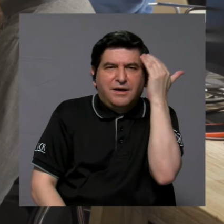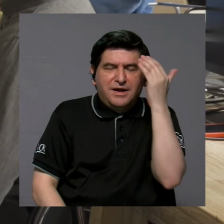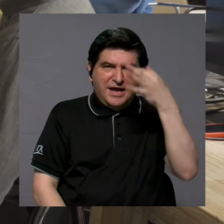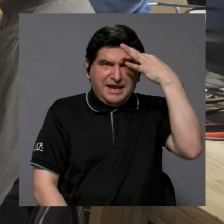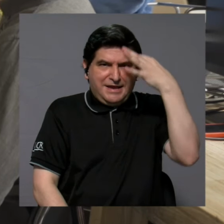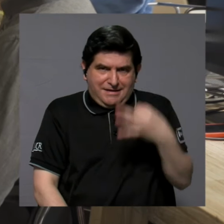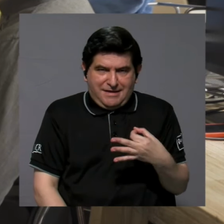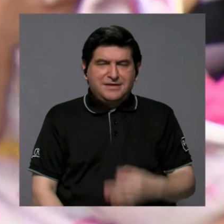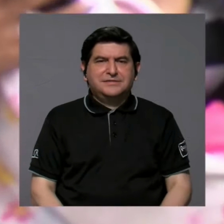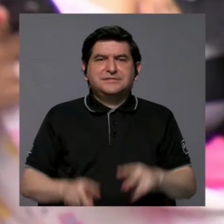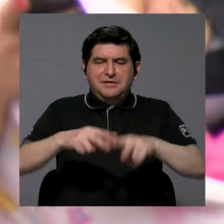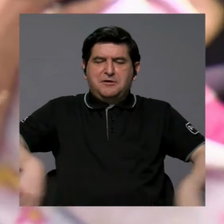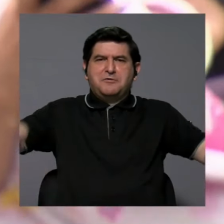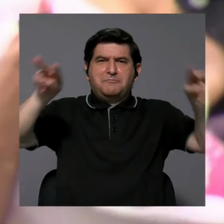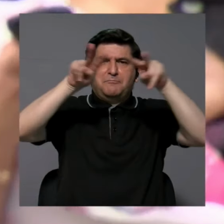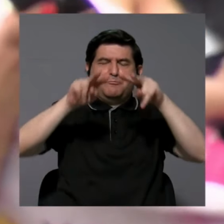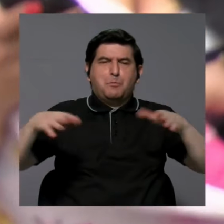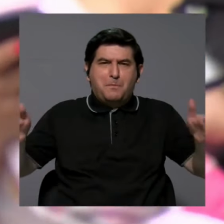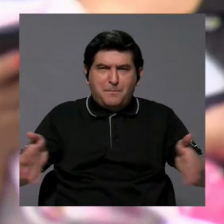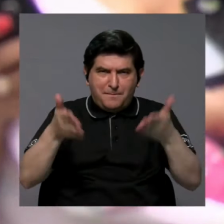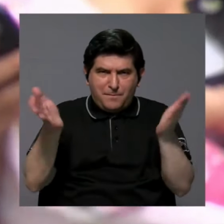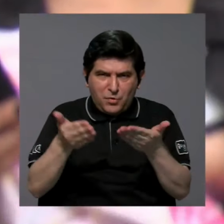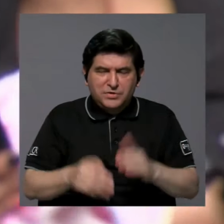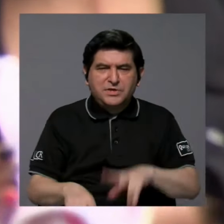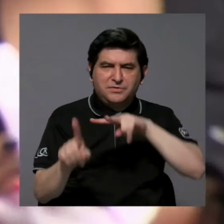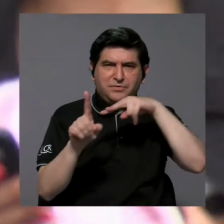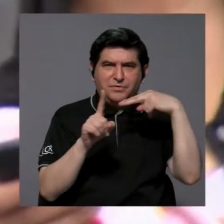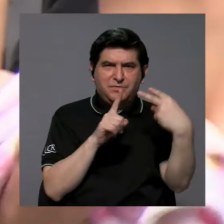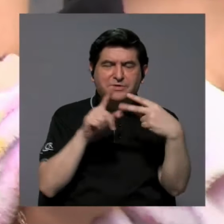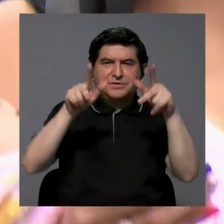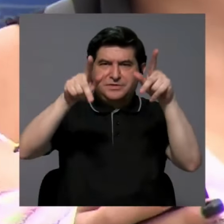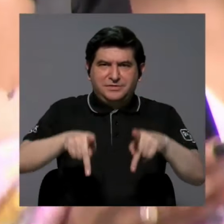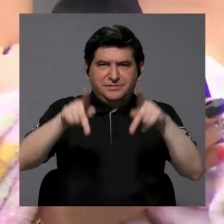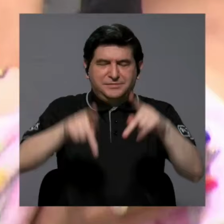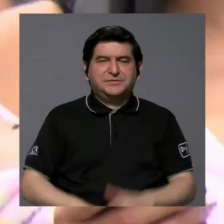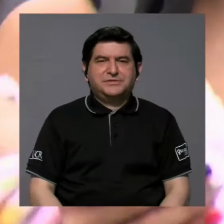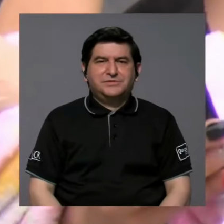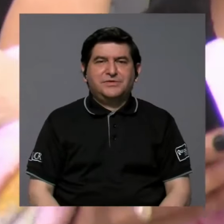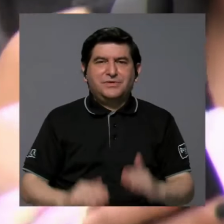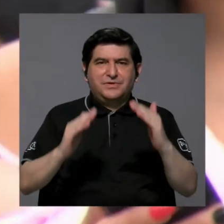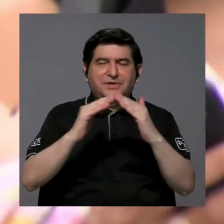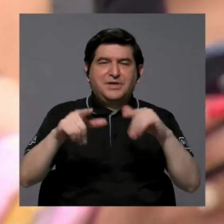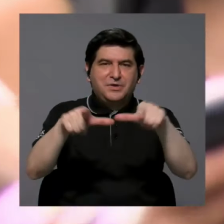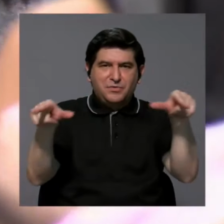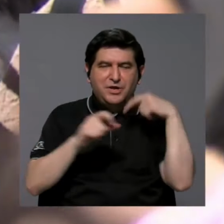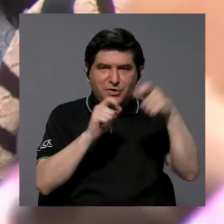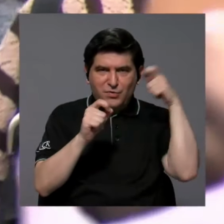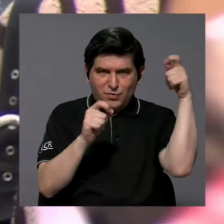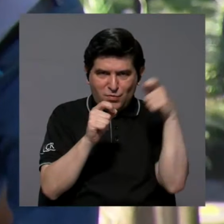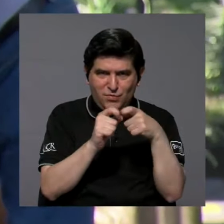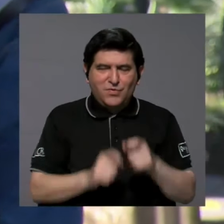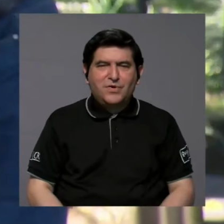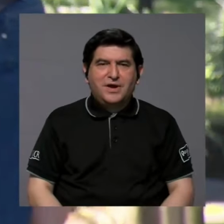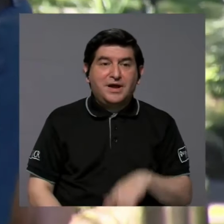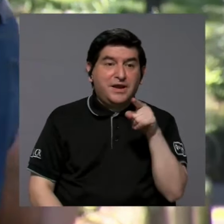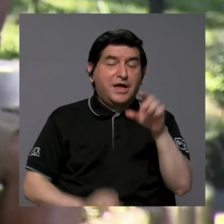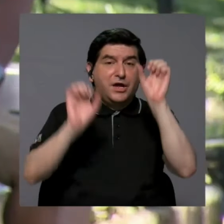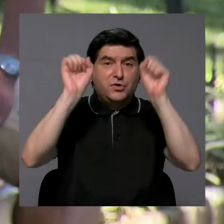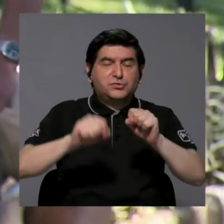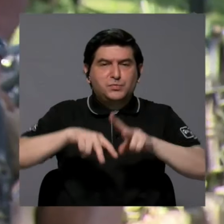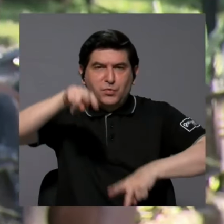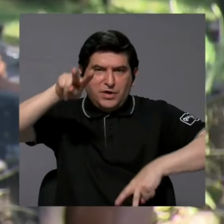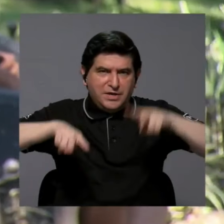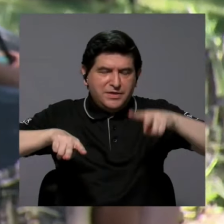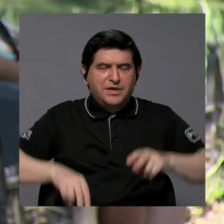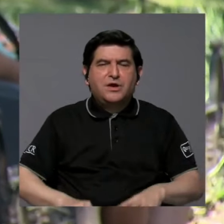conocer las creencias, valores, motivaciones y perspectivas de las personas que habitan un determinado lugar y cómo estos